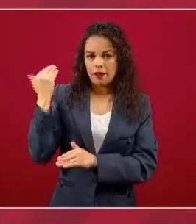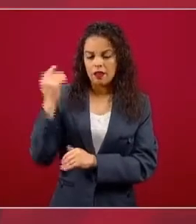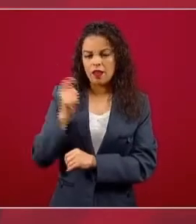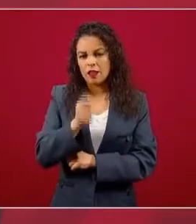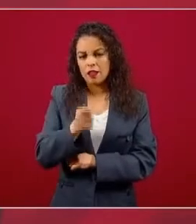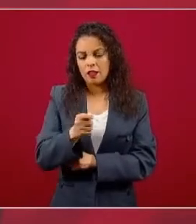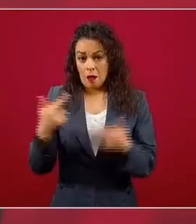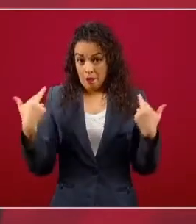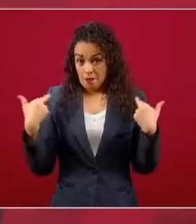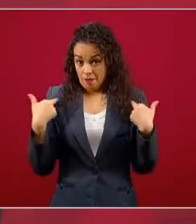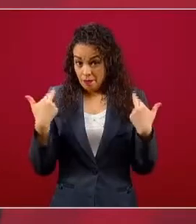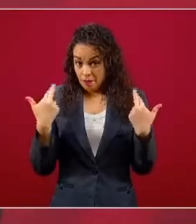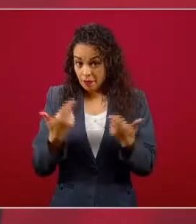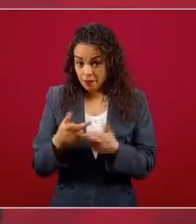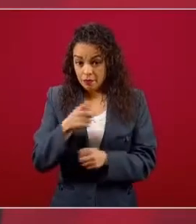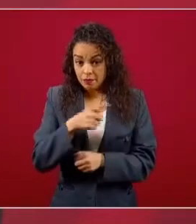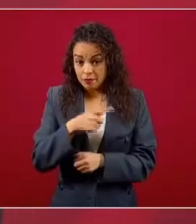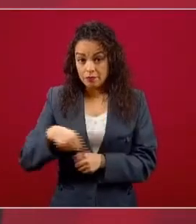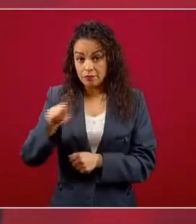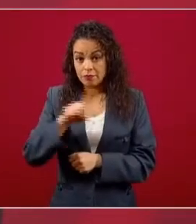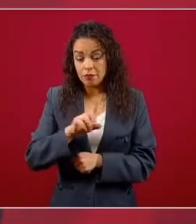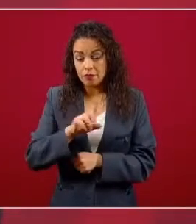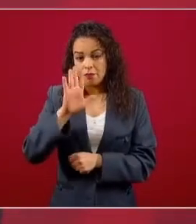eran irresponsables